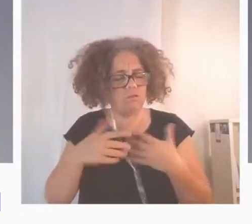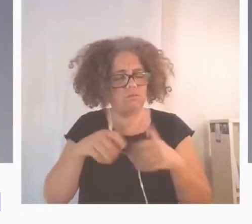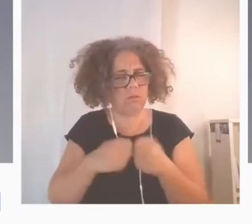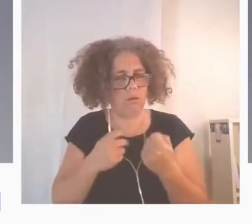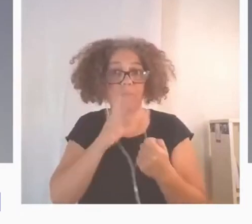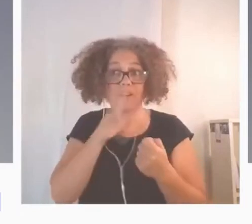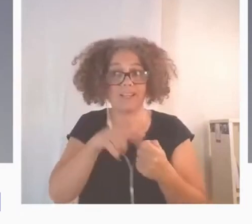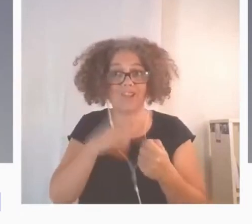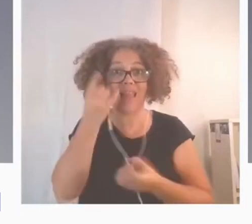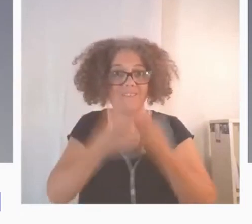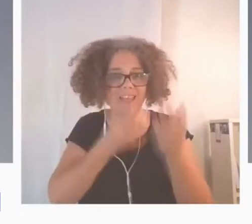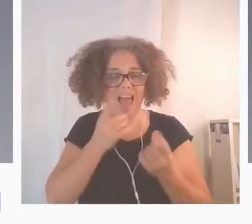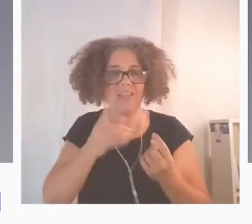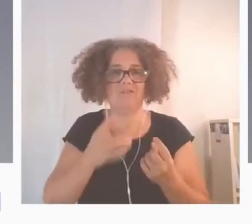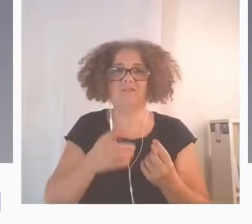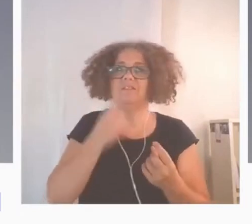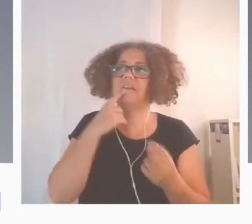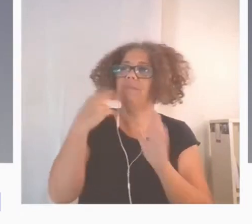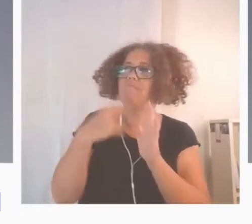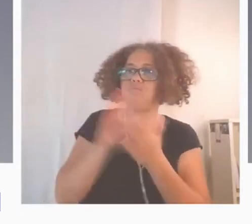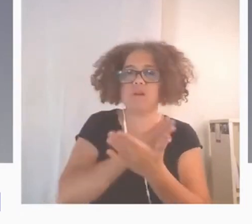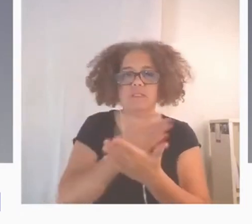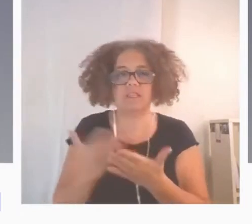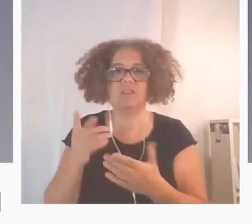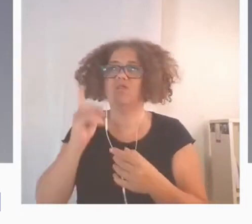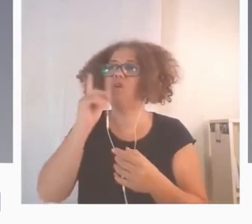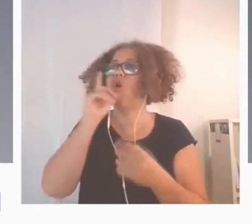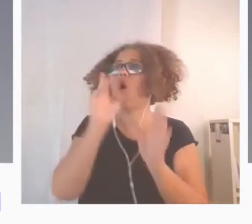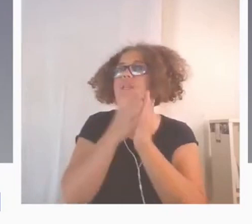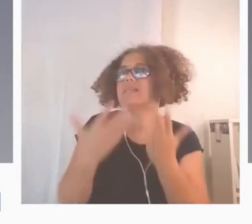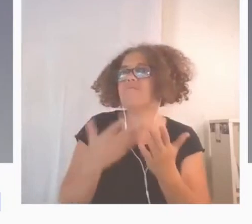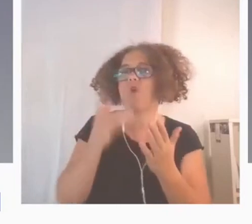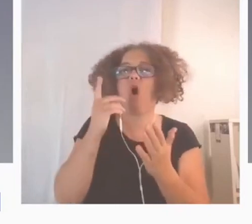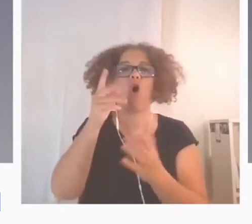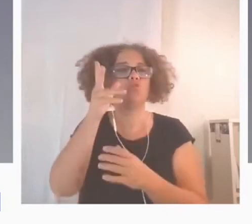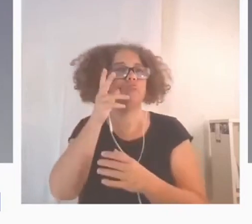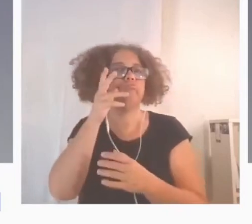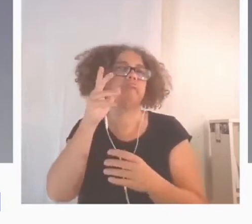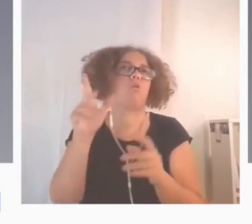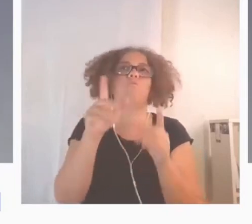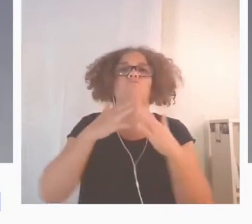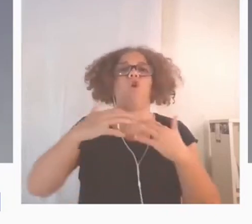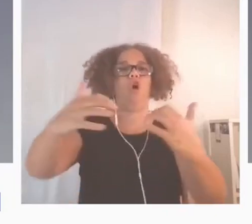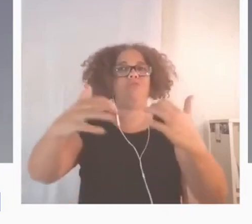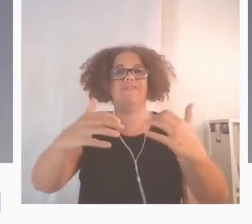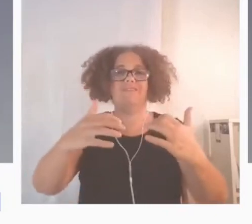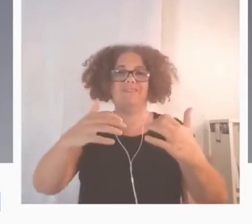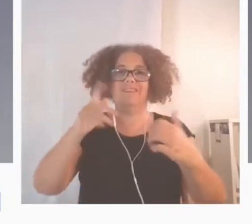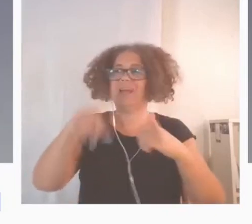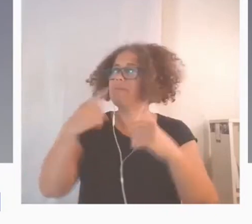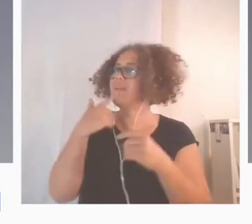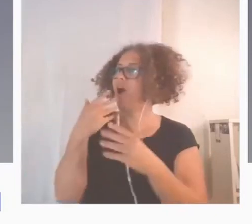estas, de leer poesía, a presentar un libro, a escuchar un concierto de música, los jóvenes a hacer